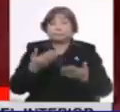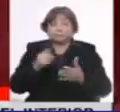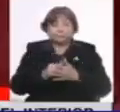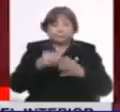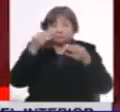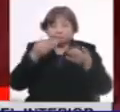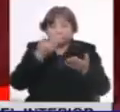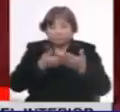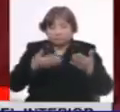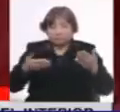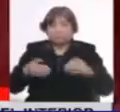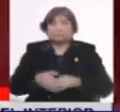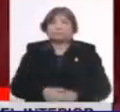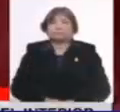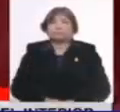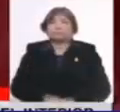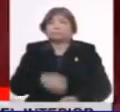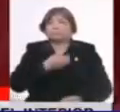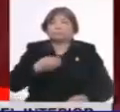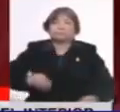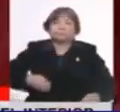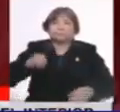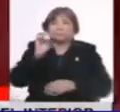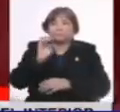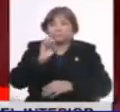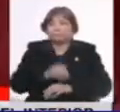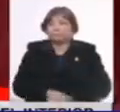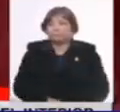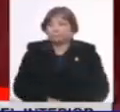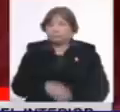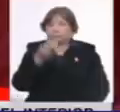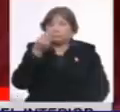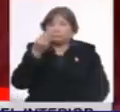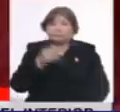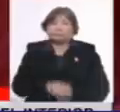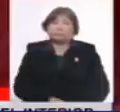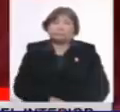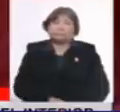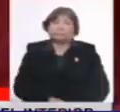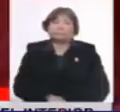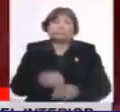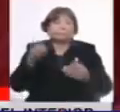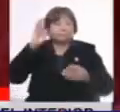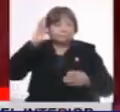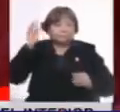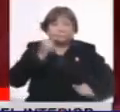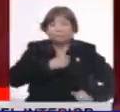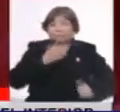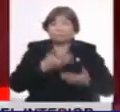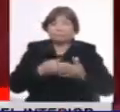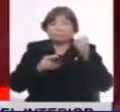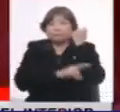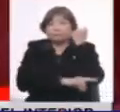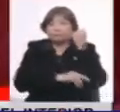se tenía que materializar el estado de emergencia, porque la Policía Nacional,